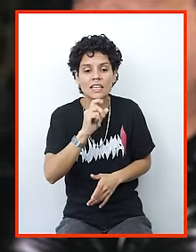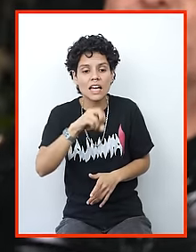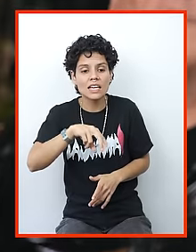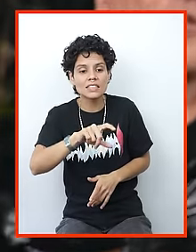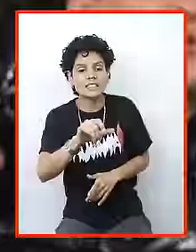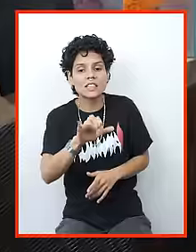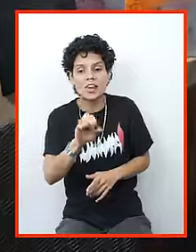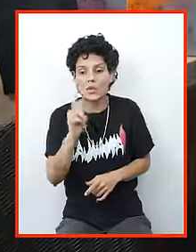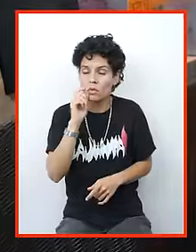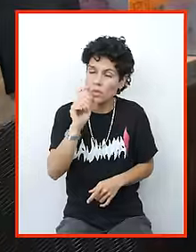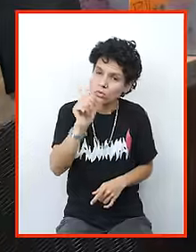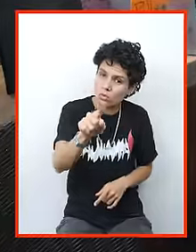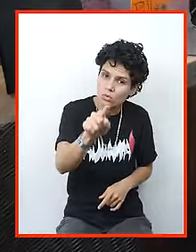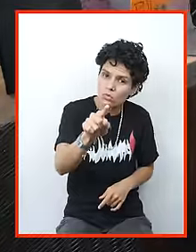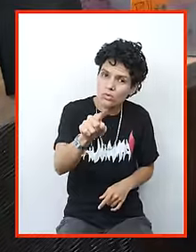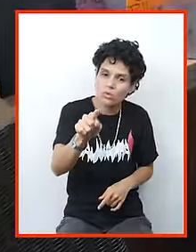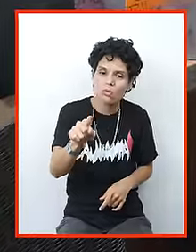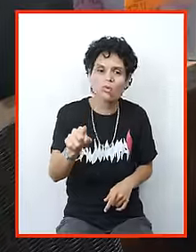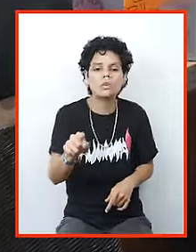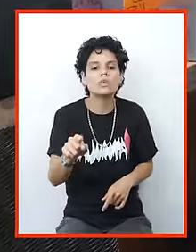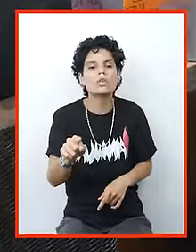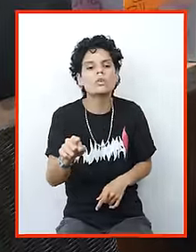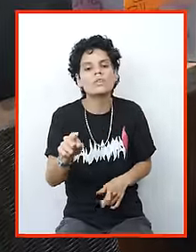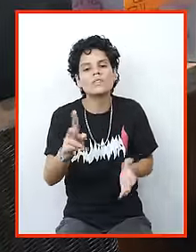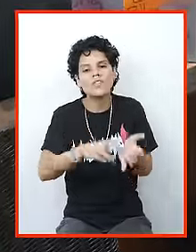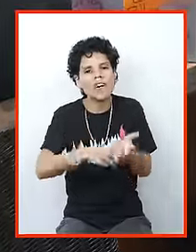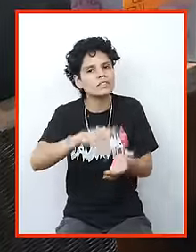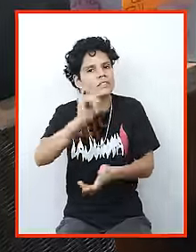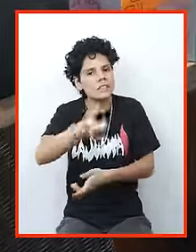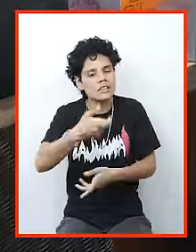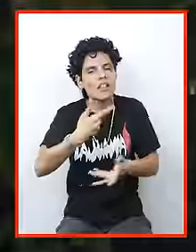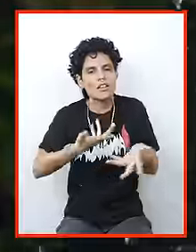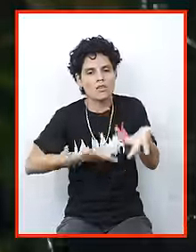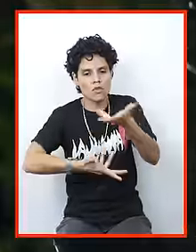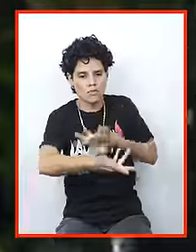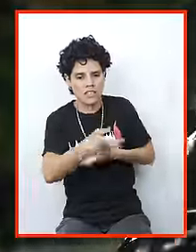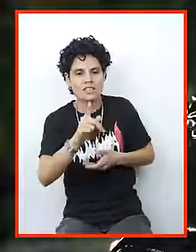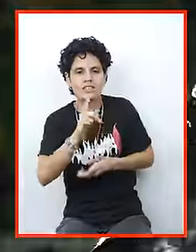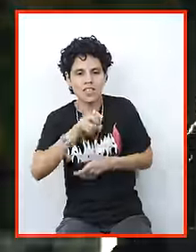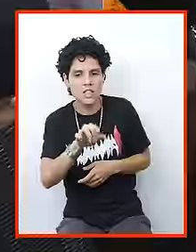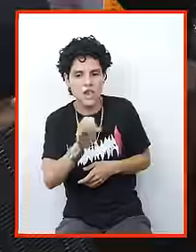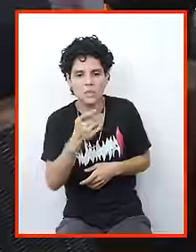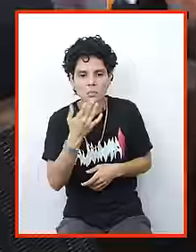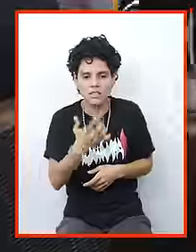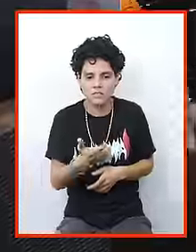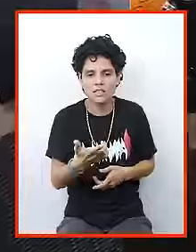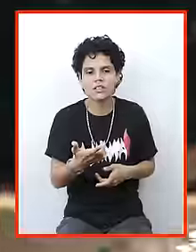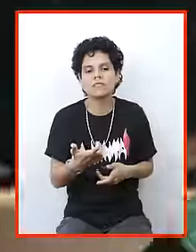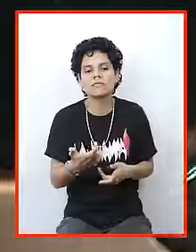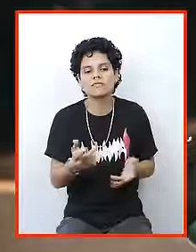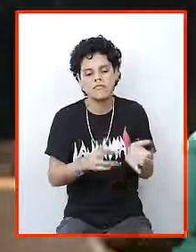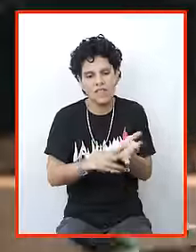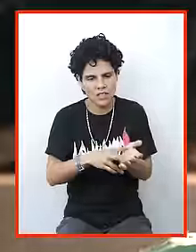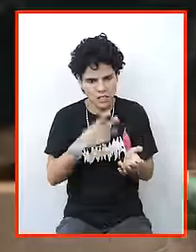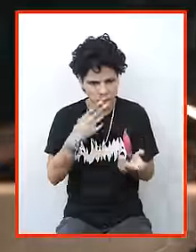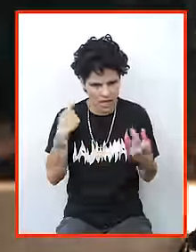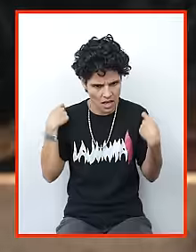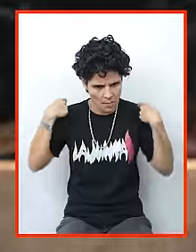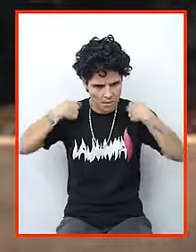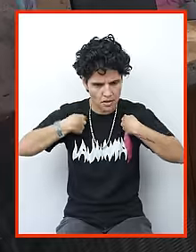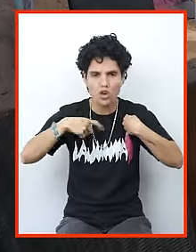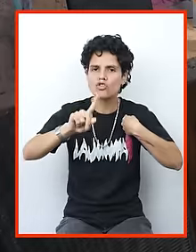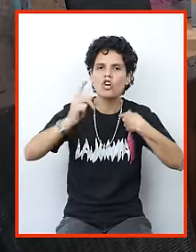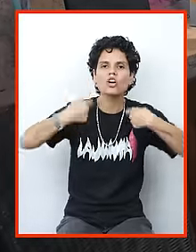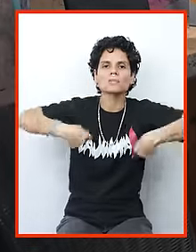Stanger. Pero como tú tuviste el valor de devolver el Tangero porque se quebró la relación, vamos a ir más lejos. Ah, la